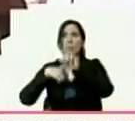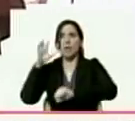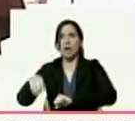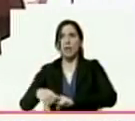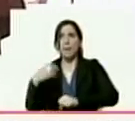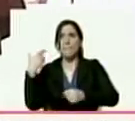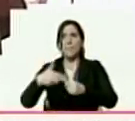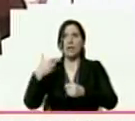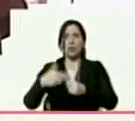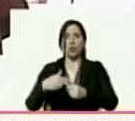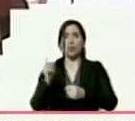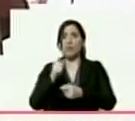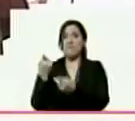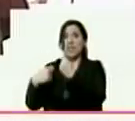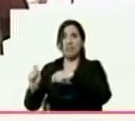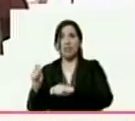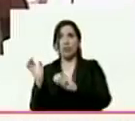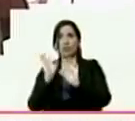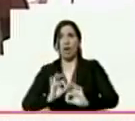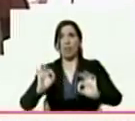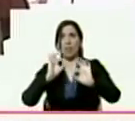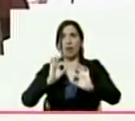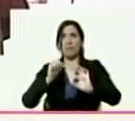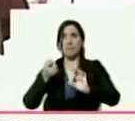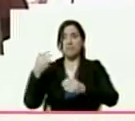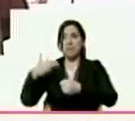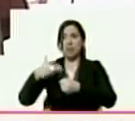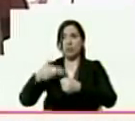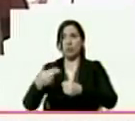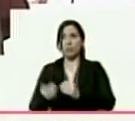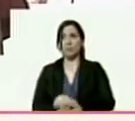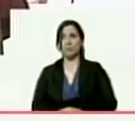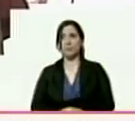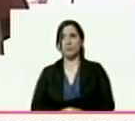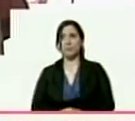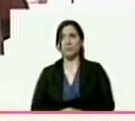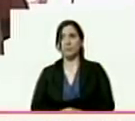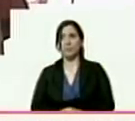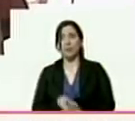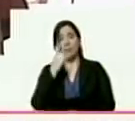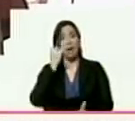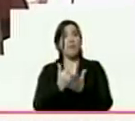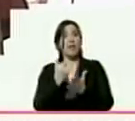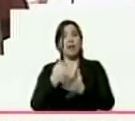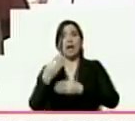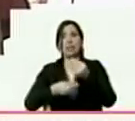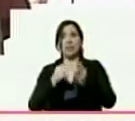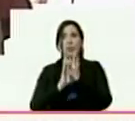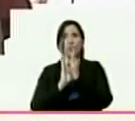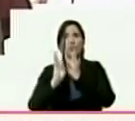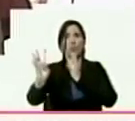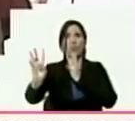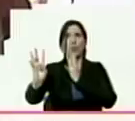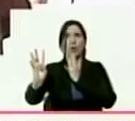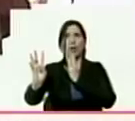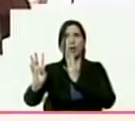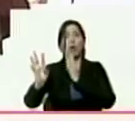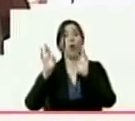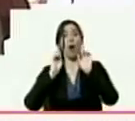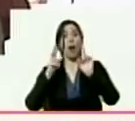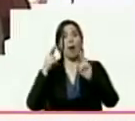siquiera les ha vendido a ninguno de esos pueblos. Tú lo vas a ver haciendo colas. Ojalá que